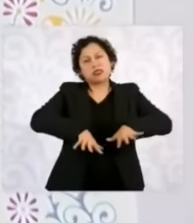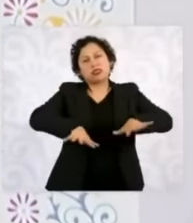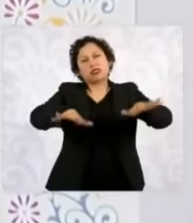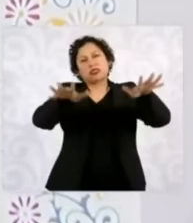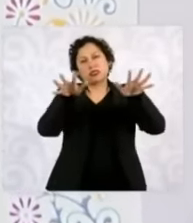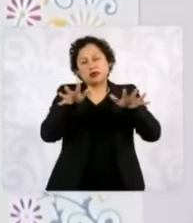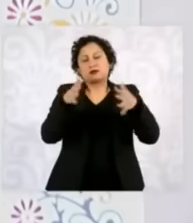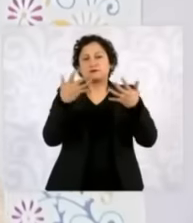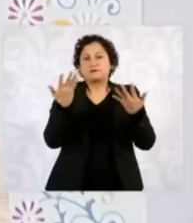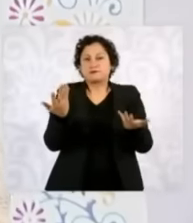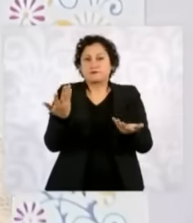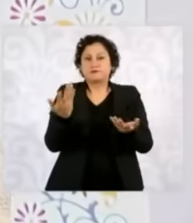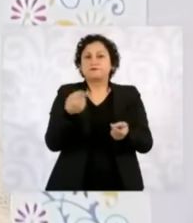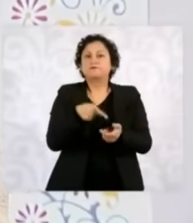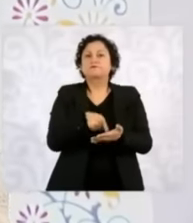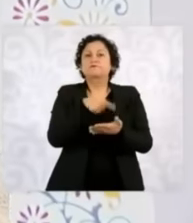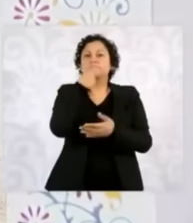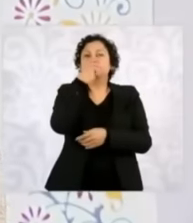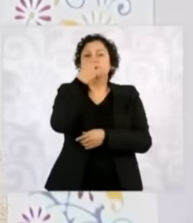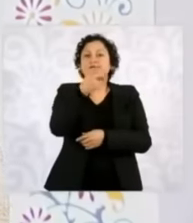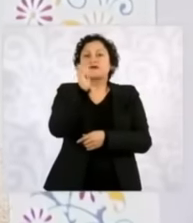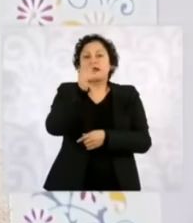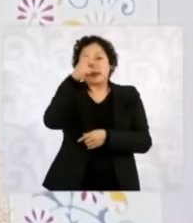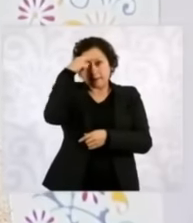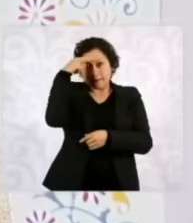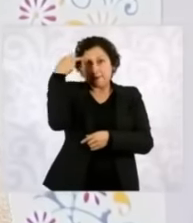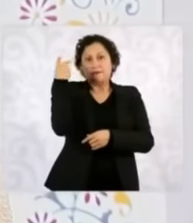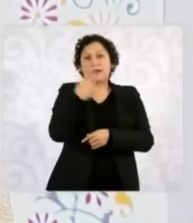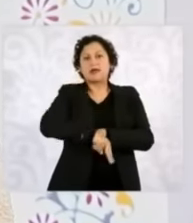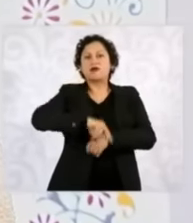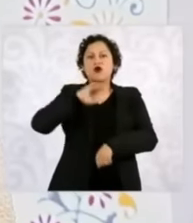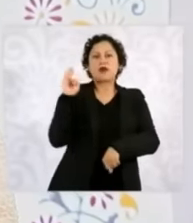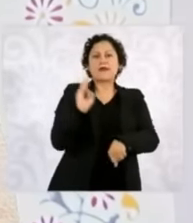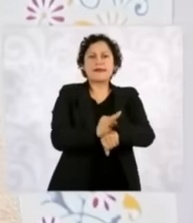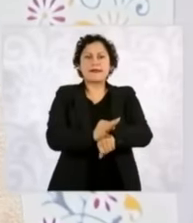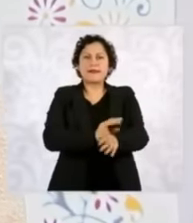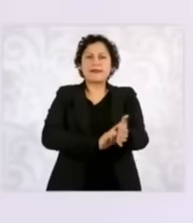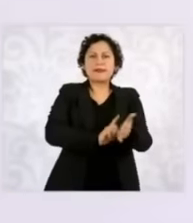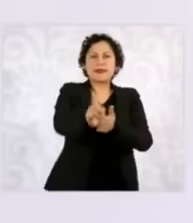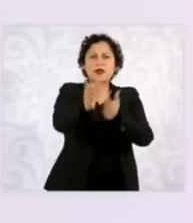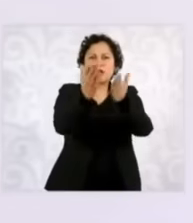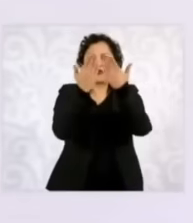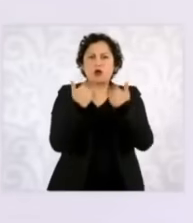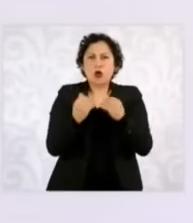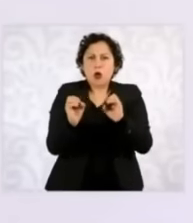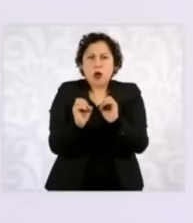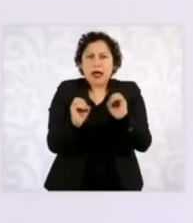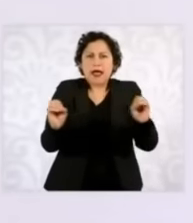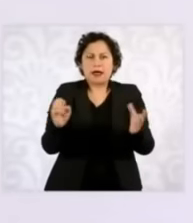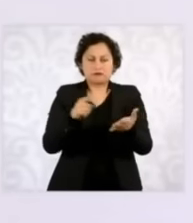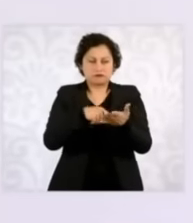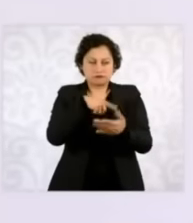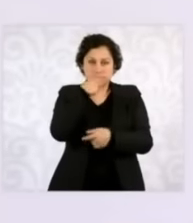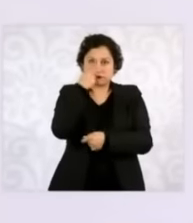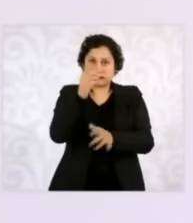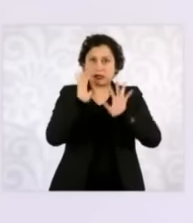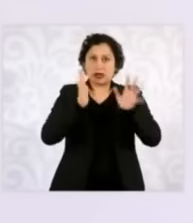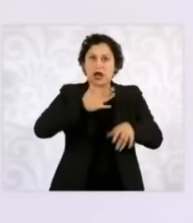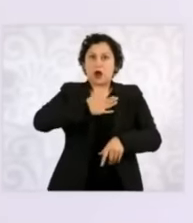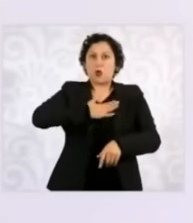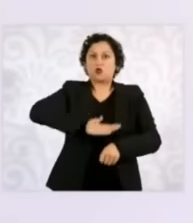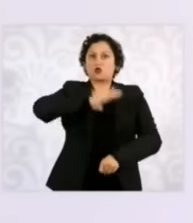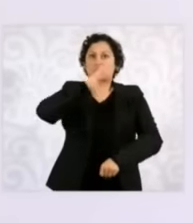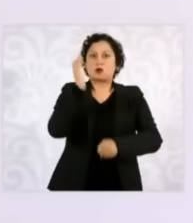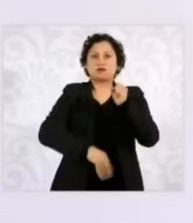medios sobre que se afectan los derechos humanos de los trabajadores cuando nunca se les ha reprimido en sus protestas